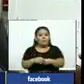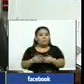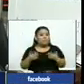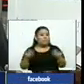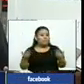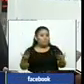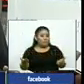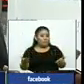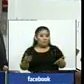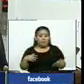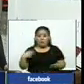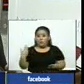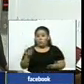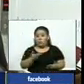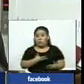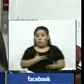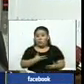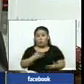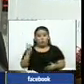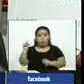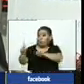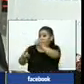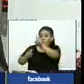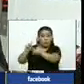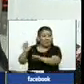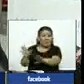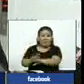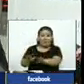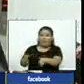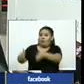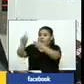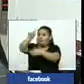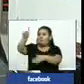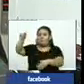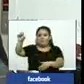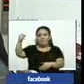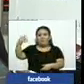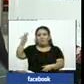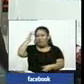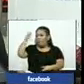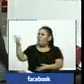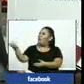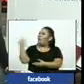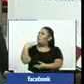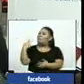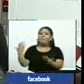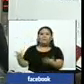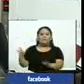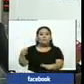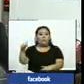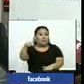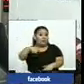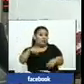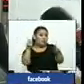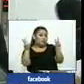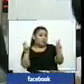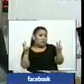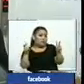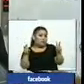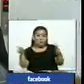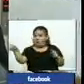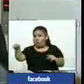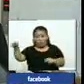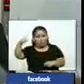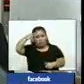en donde nosotros no consultamos con el Tribunal Supremo Electoral porque ya conocemos la respuesta de ellos. Y en este tema ellos no